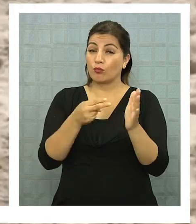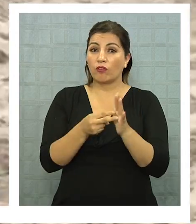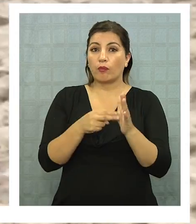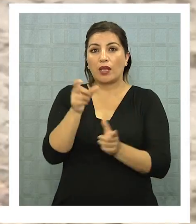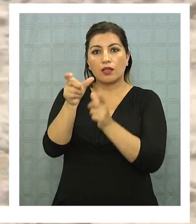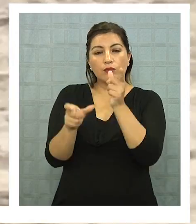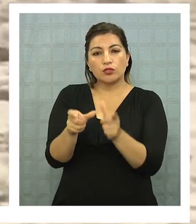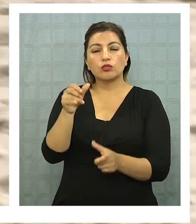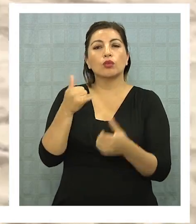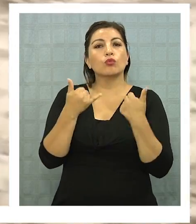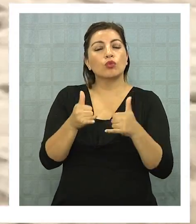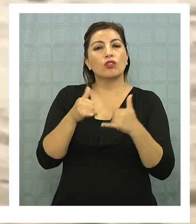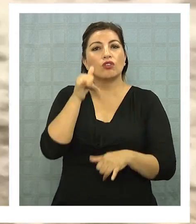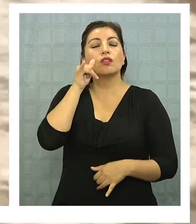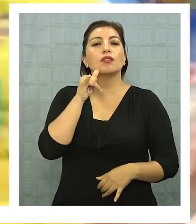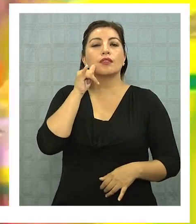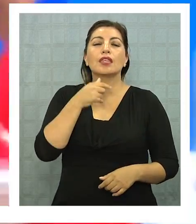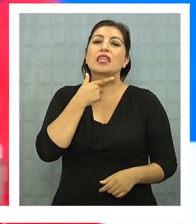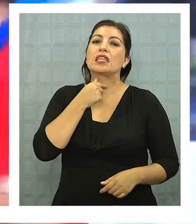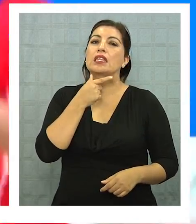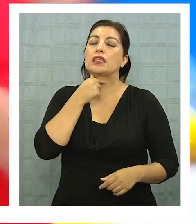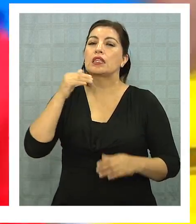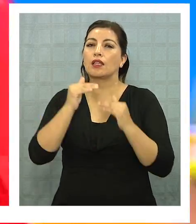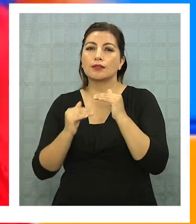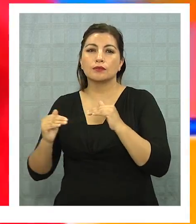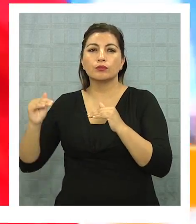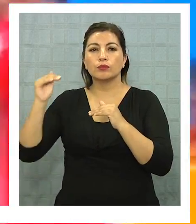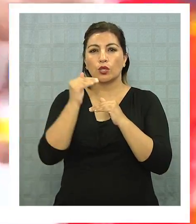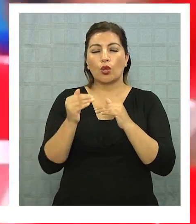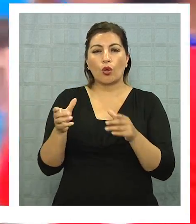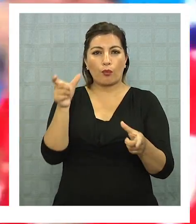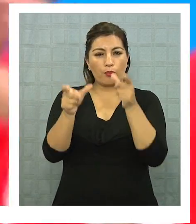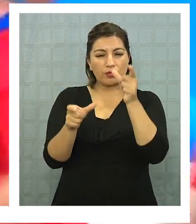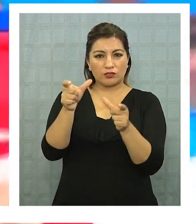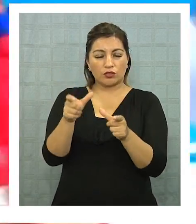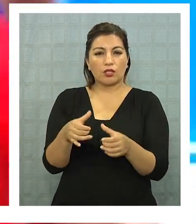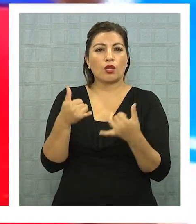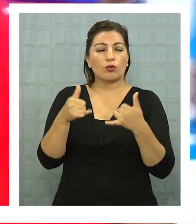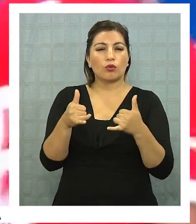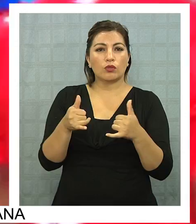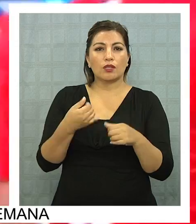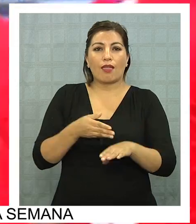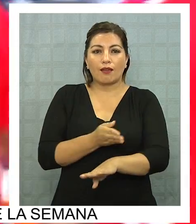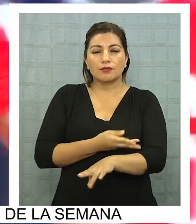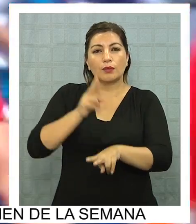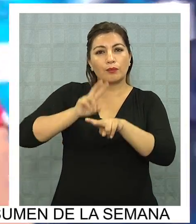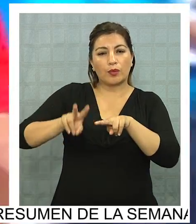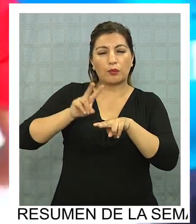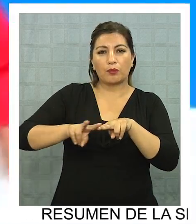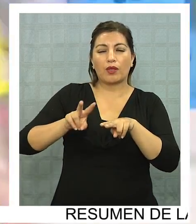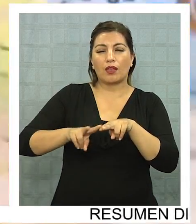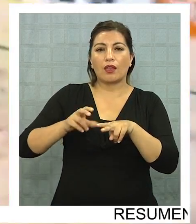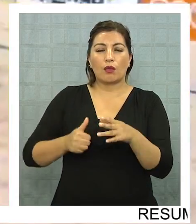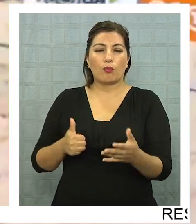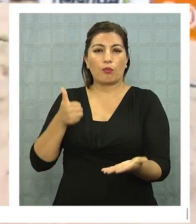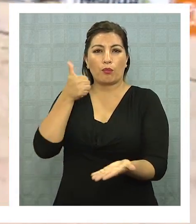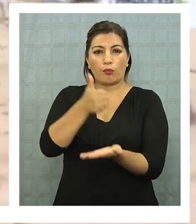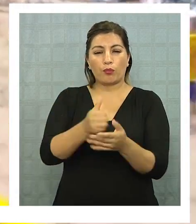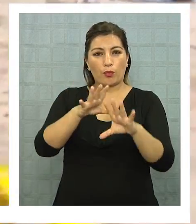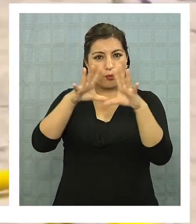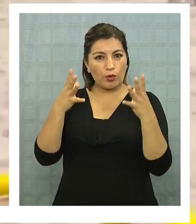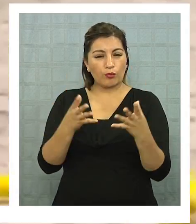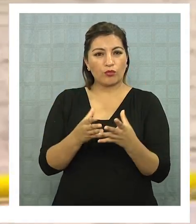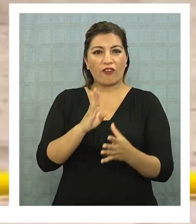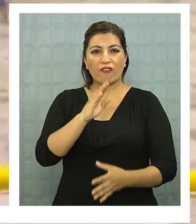adversidades, los jugadores iquiqueños esperan incrementar la base de jugadores y se preparan para las clasificatorias para llegar al